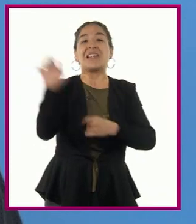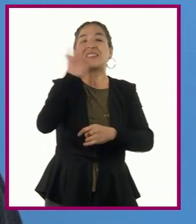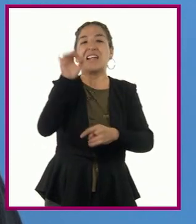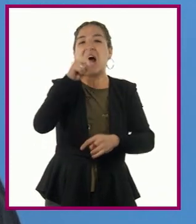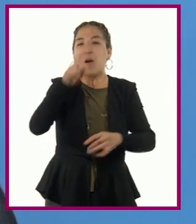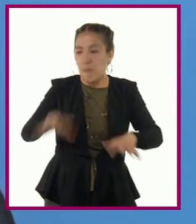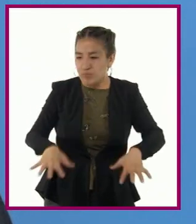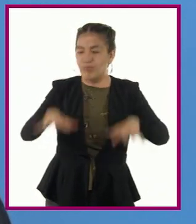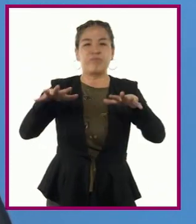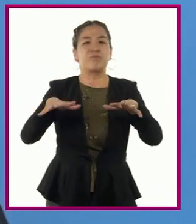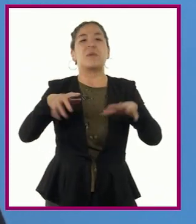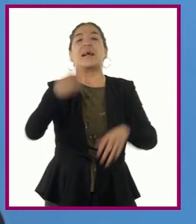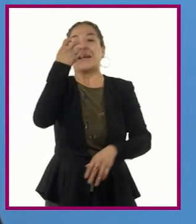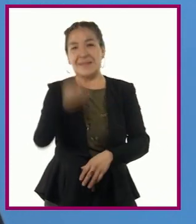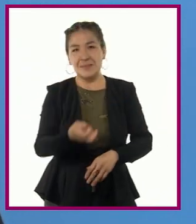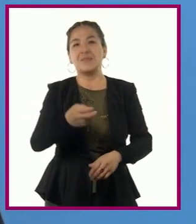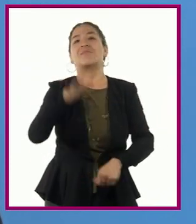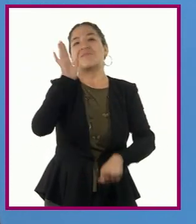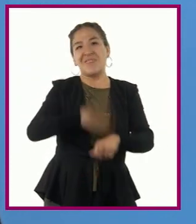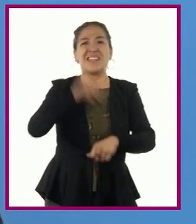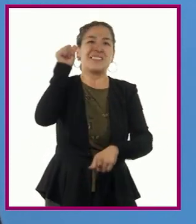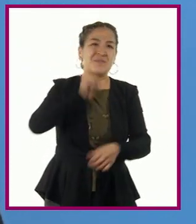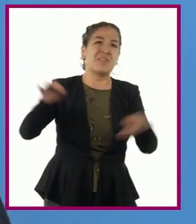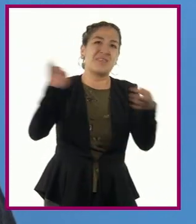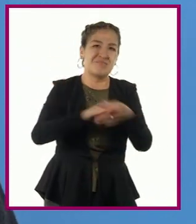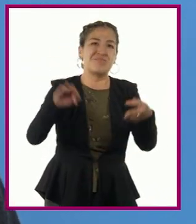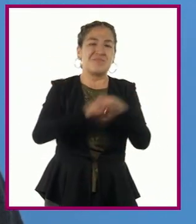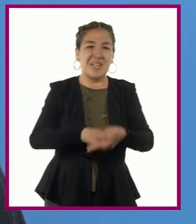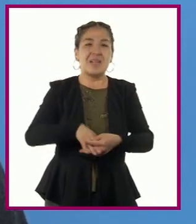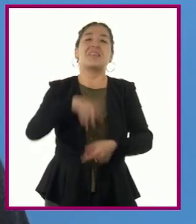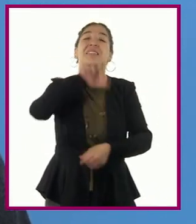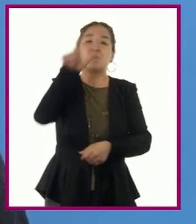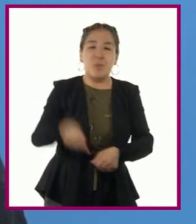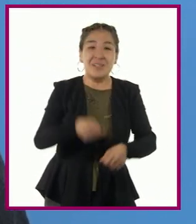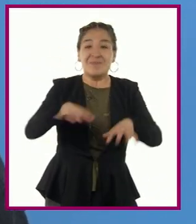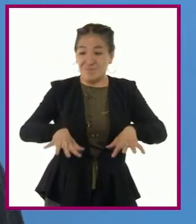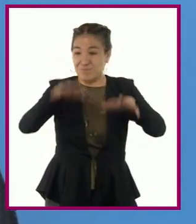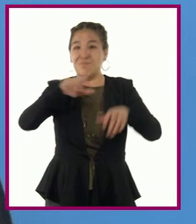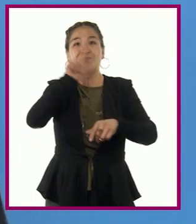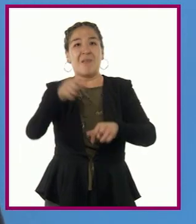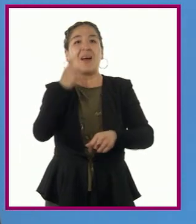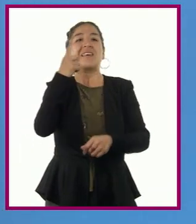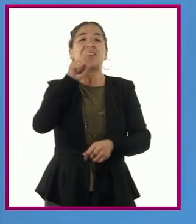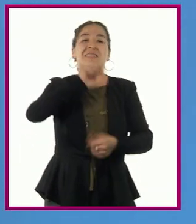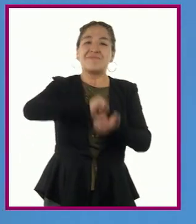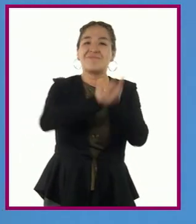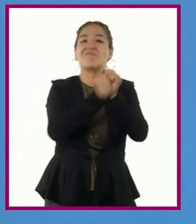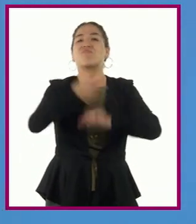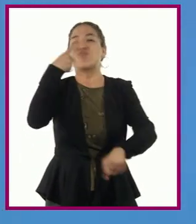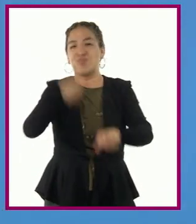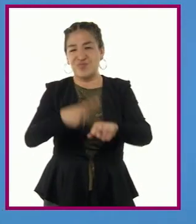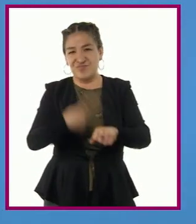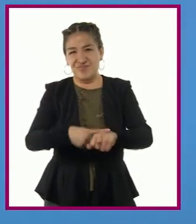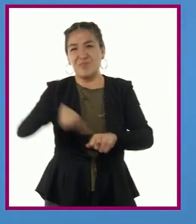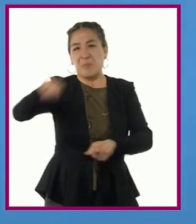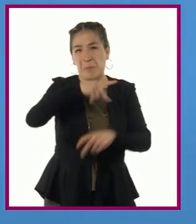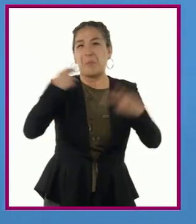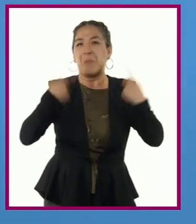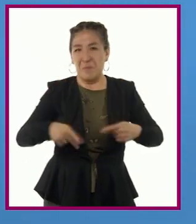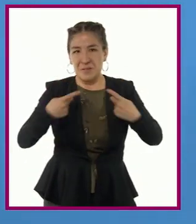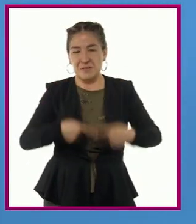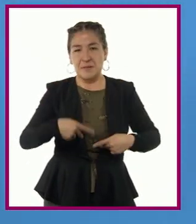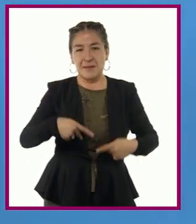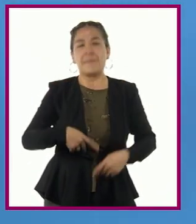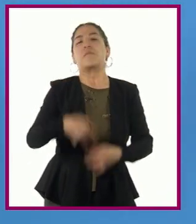encharcamientos, los cuales eran comunes y generaban enfermedades. También se mandó alumbrar las calles con farolas